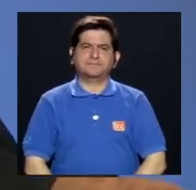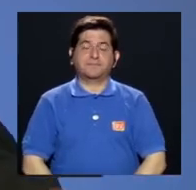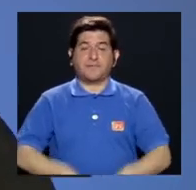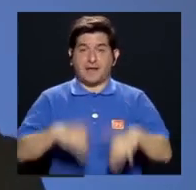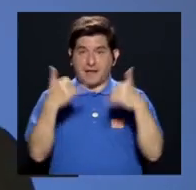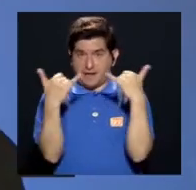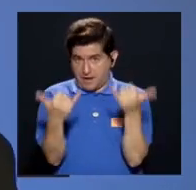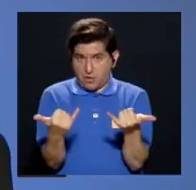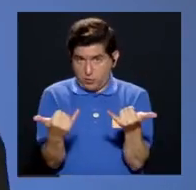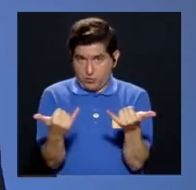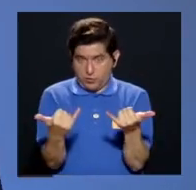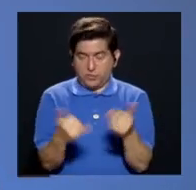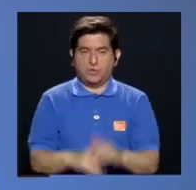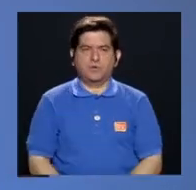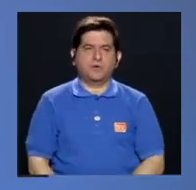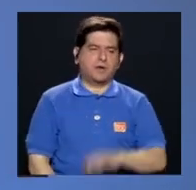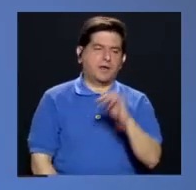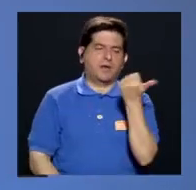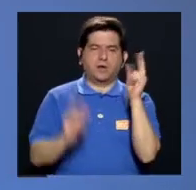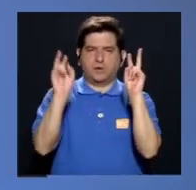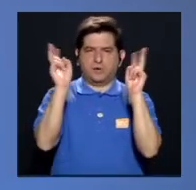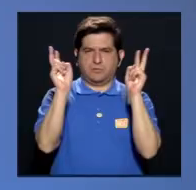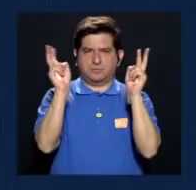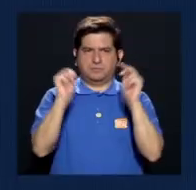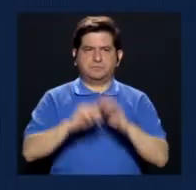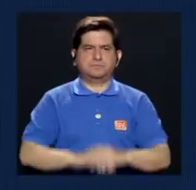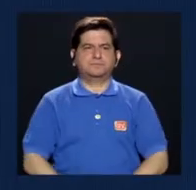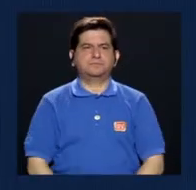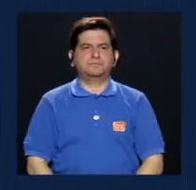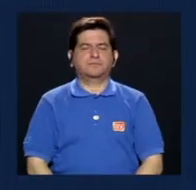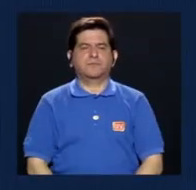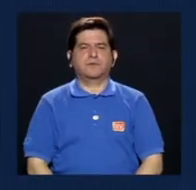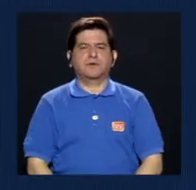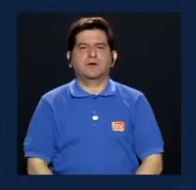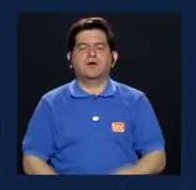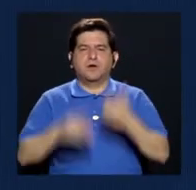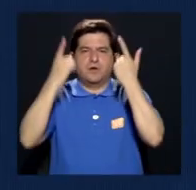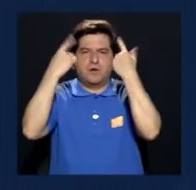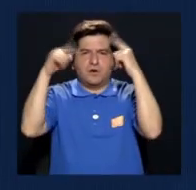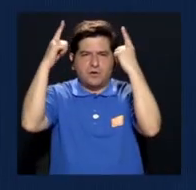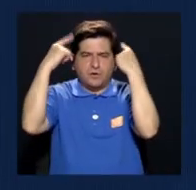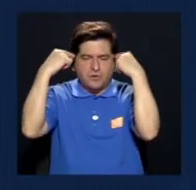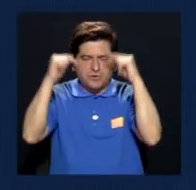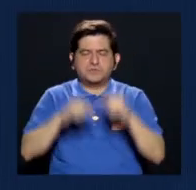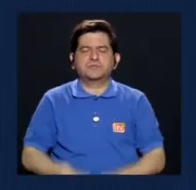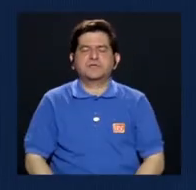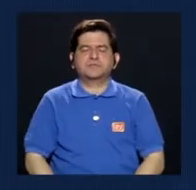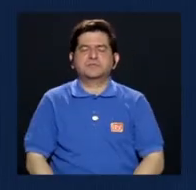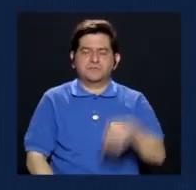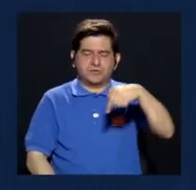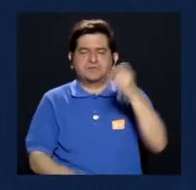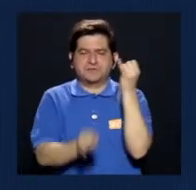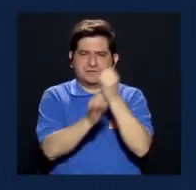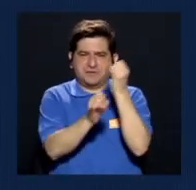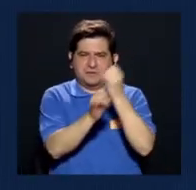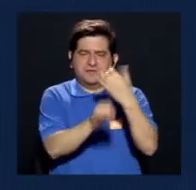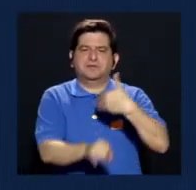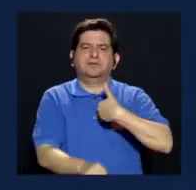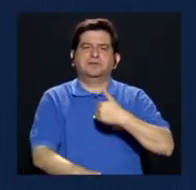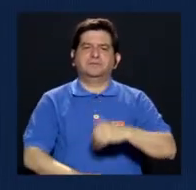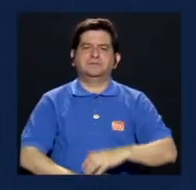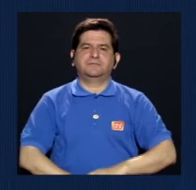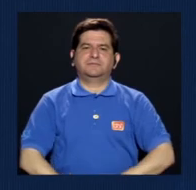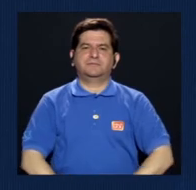Pasemos ahora a otro tema, a los logros académicos de nuestra institución.